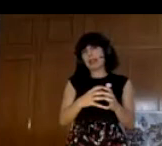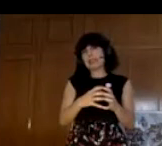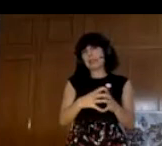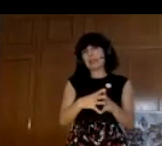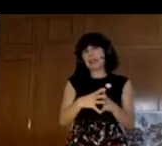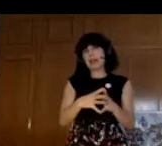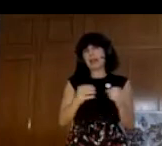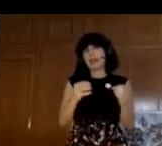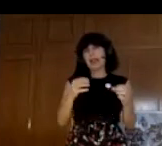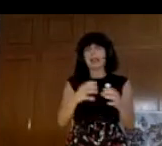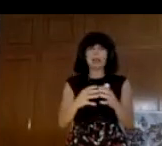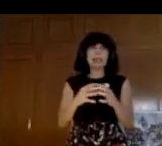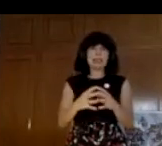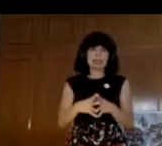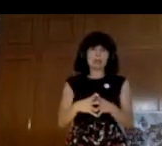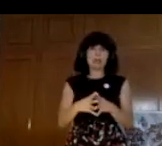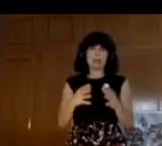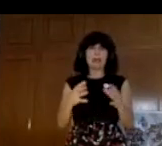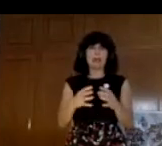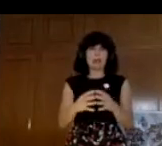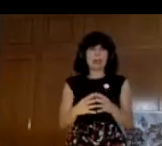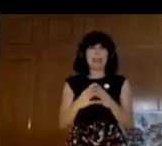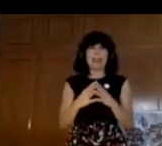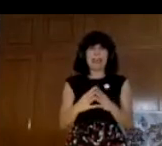la clase media, a nivel narrativo y a